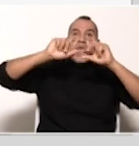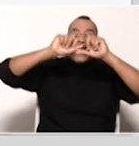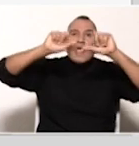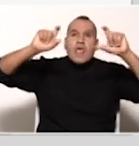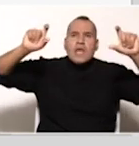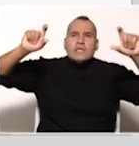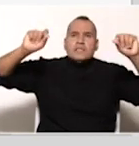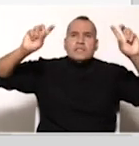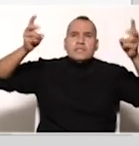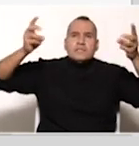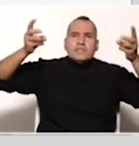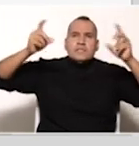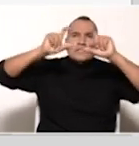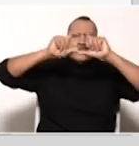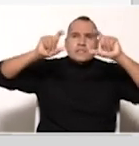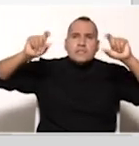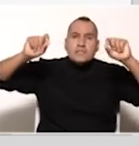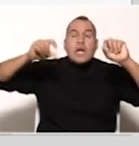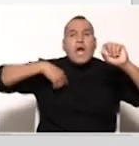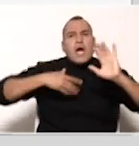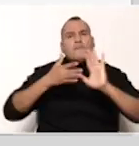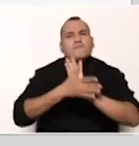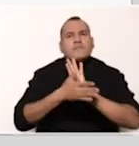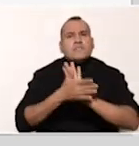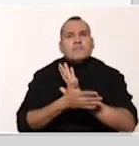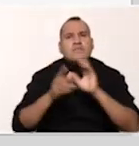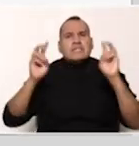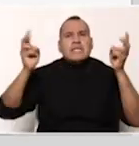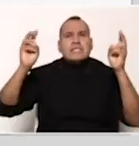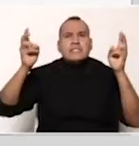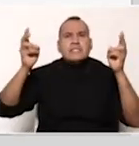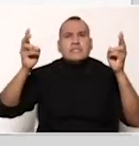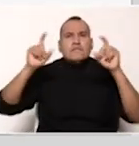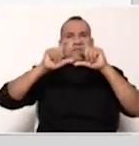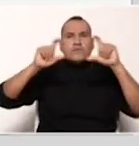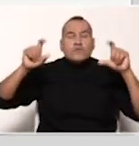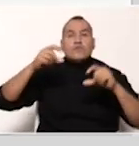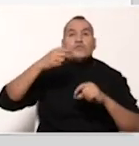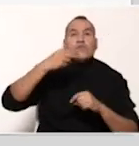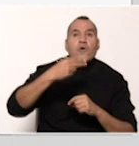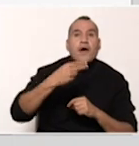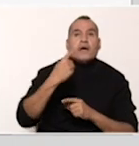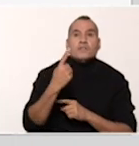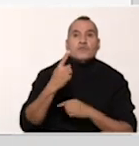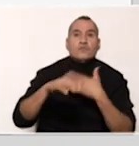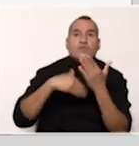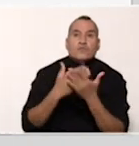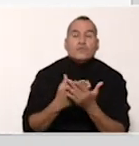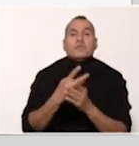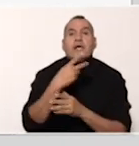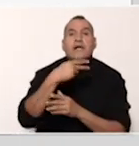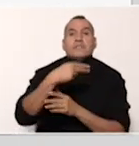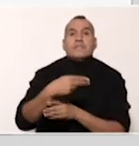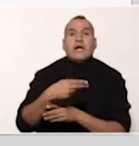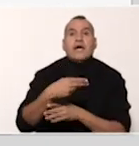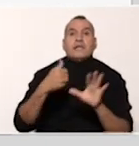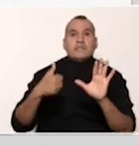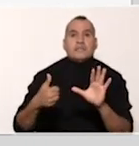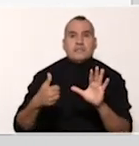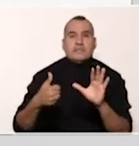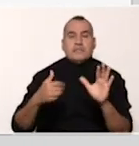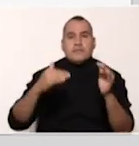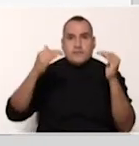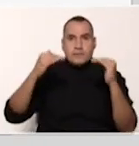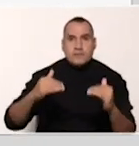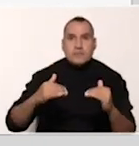H1, que es una etiqueta que me permite definir títulos y va desde el H1 al H6, siendo el H1 la más grande. Los párrafos